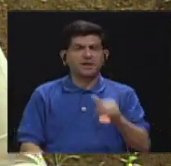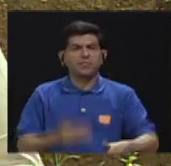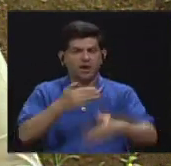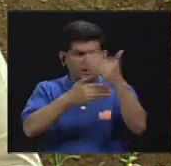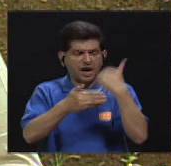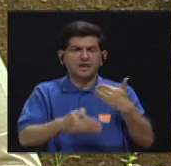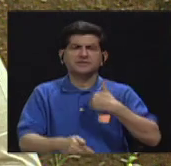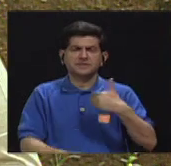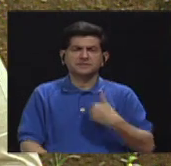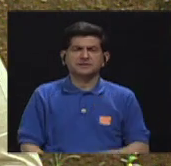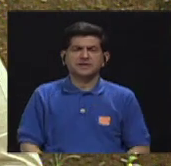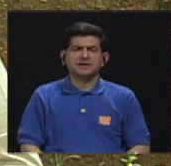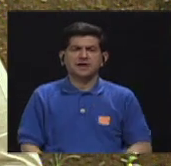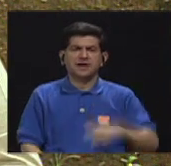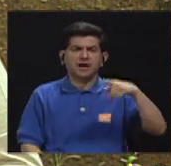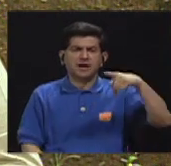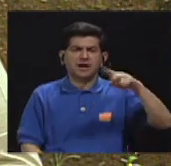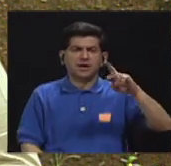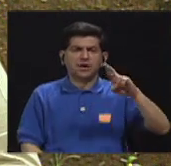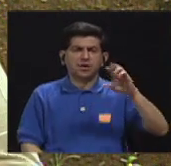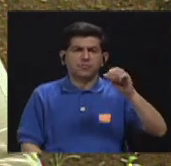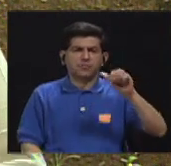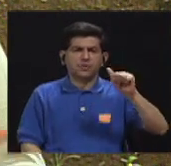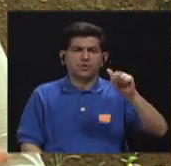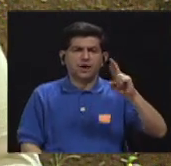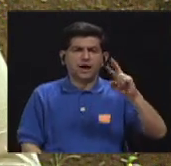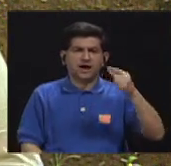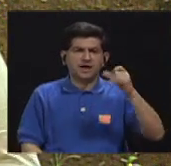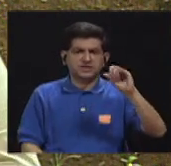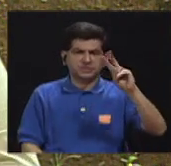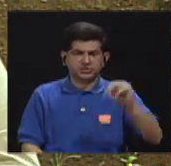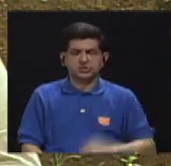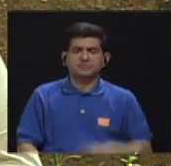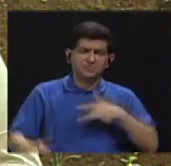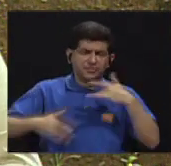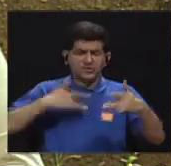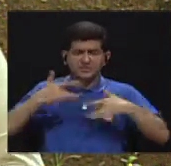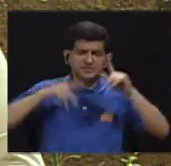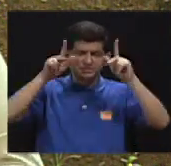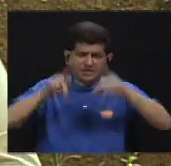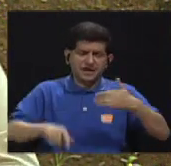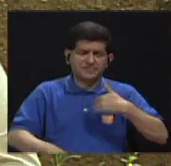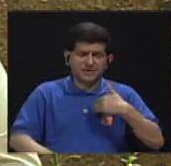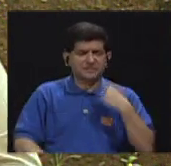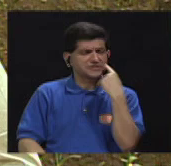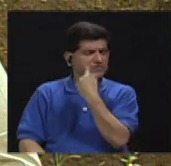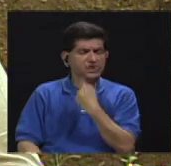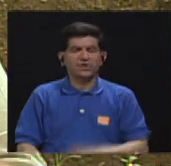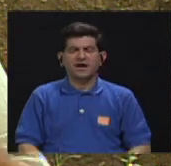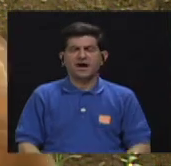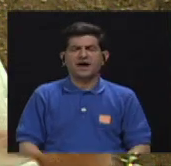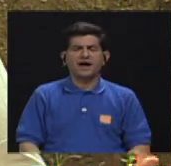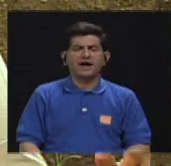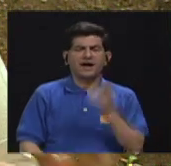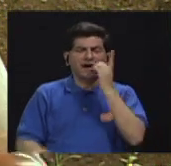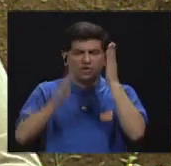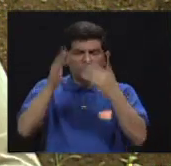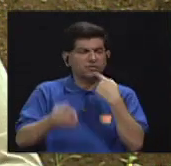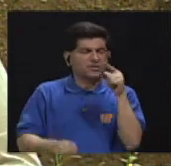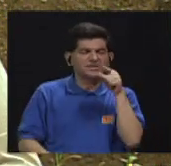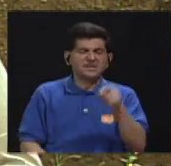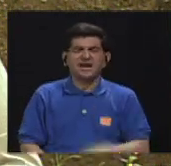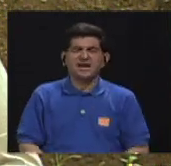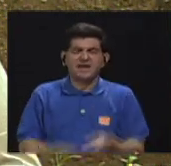Igualmente anteriormente teníamos la ProVargin, que era la sensibilidad. Entonces cuando la persona tiene sensibilidad, el odontólogo le recomendaba este